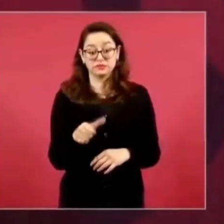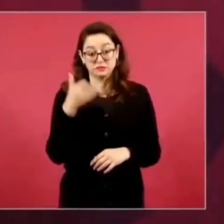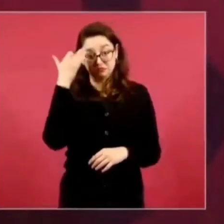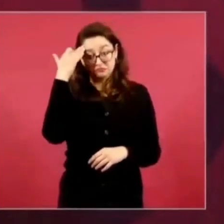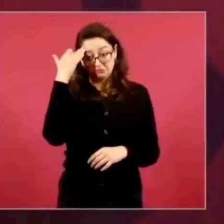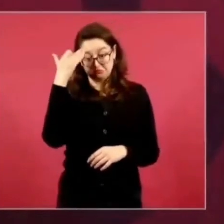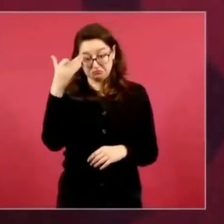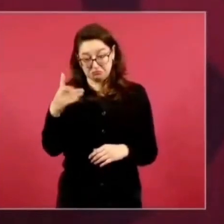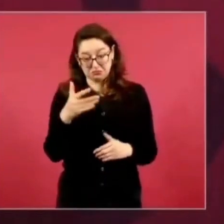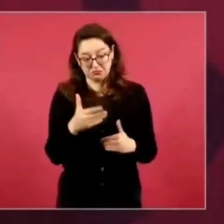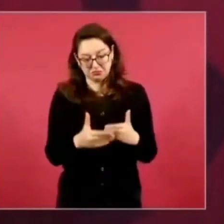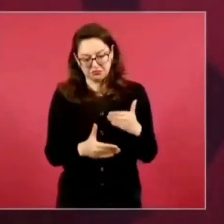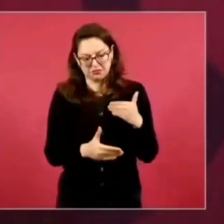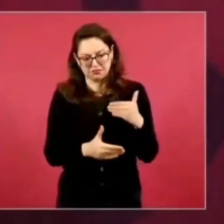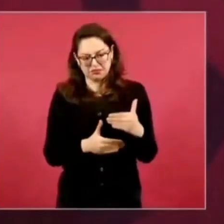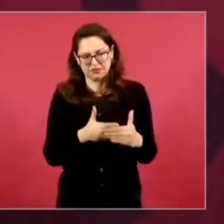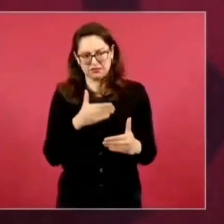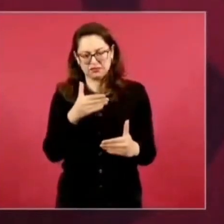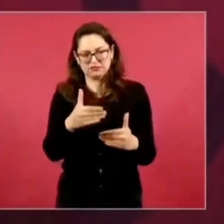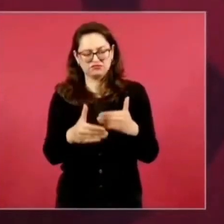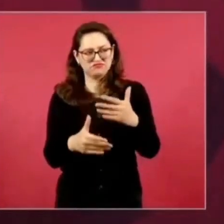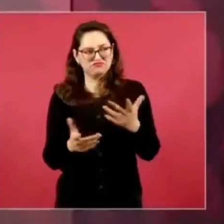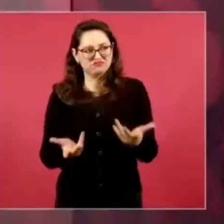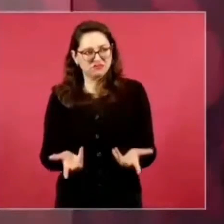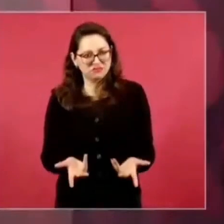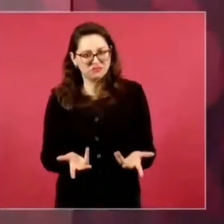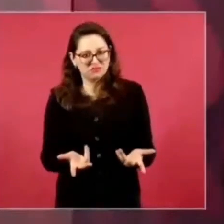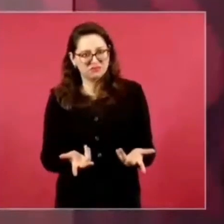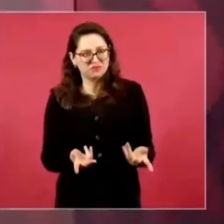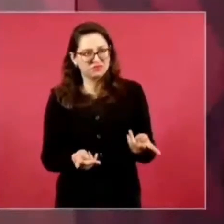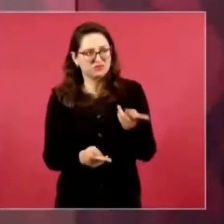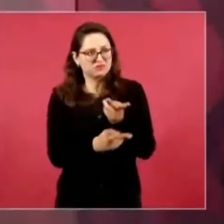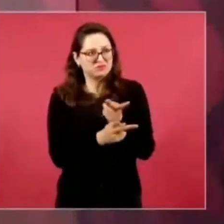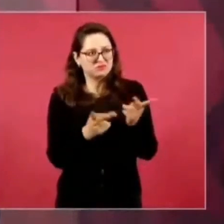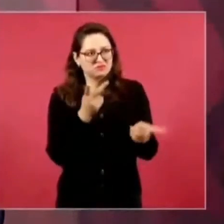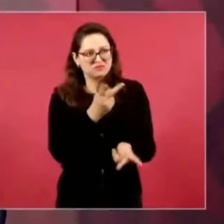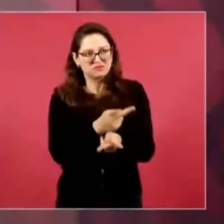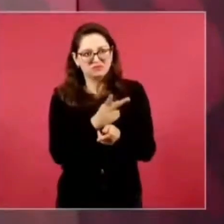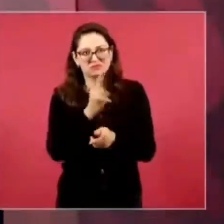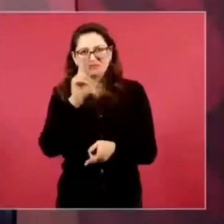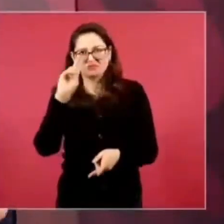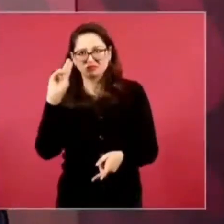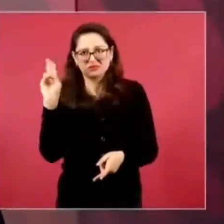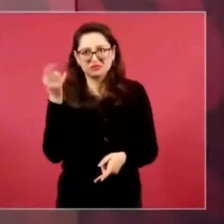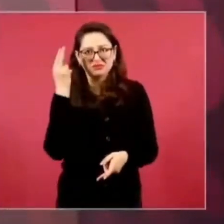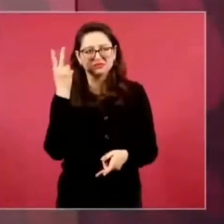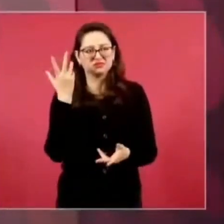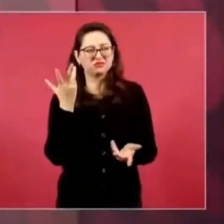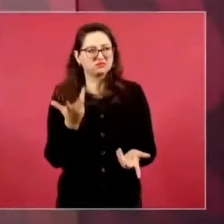tiempo que pues ya no crecían, porque ¿de dónde va a sacar